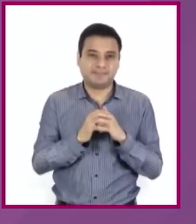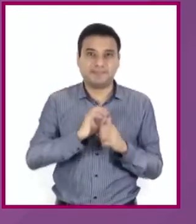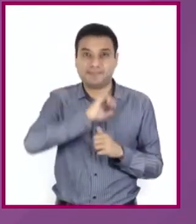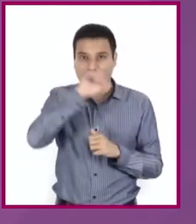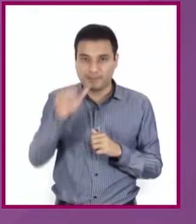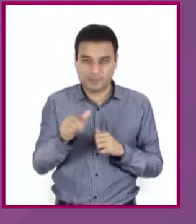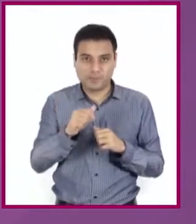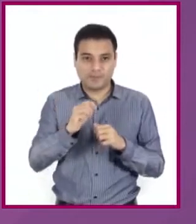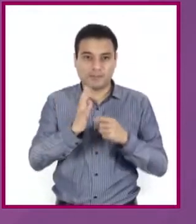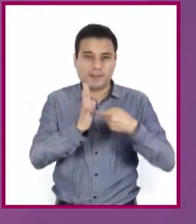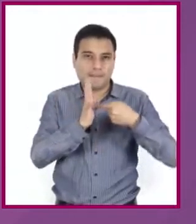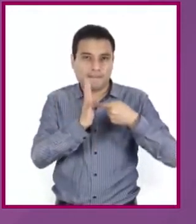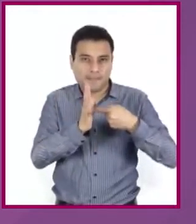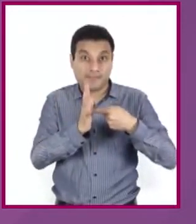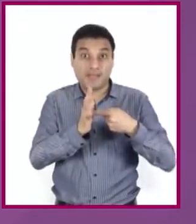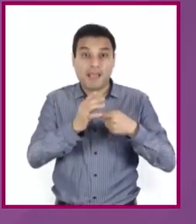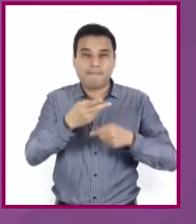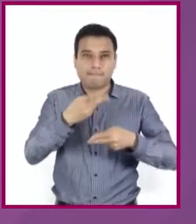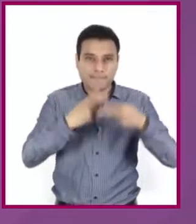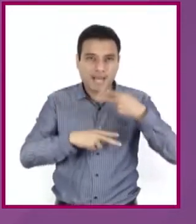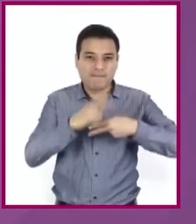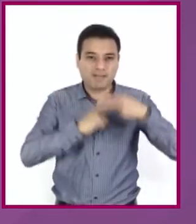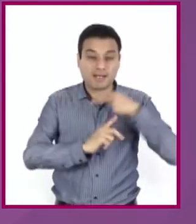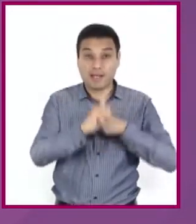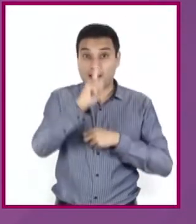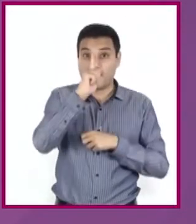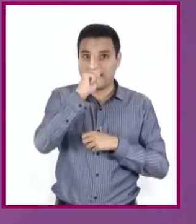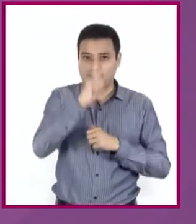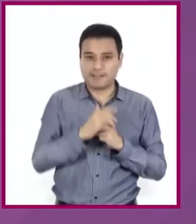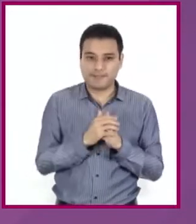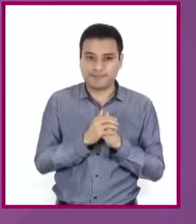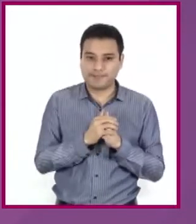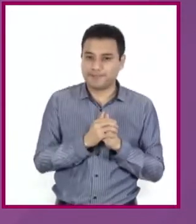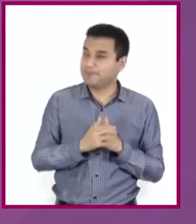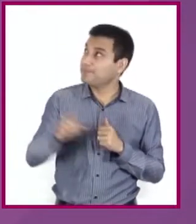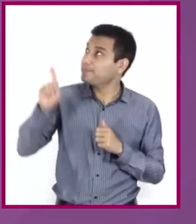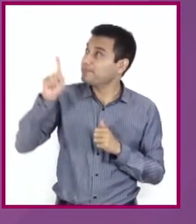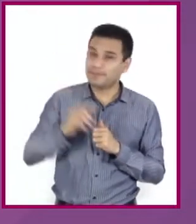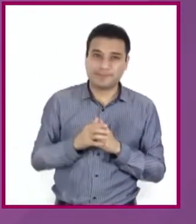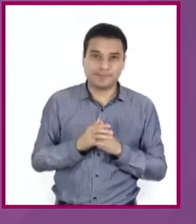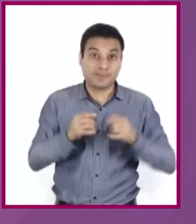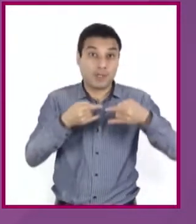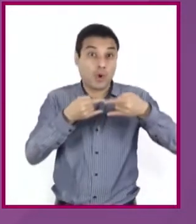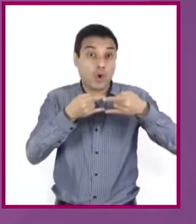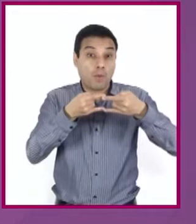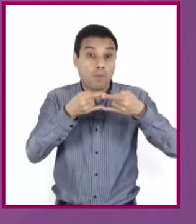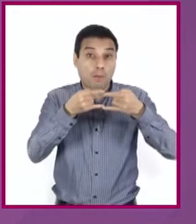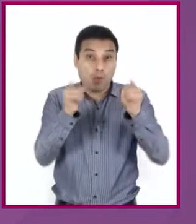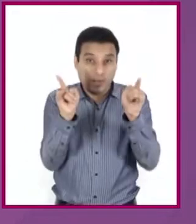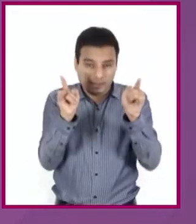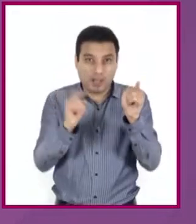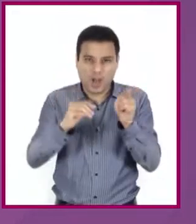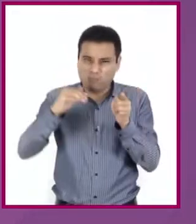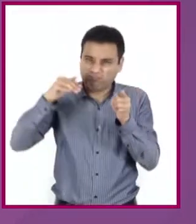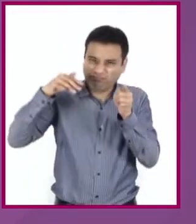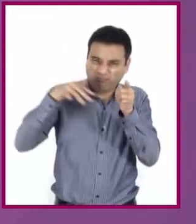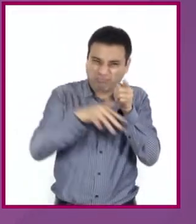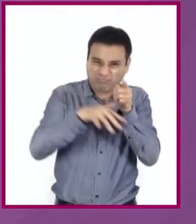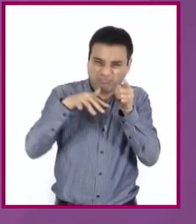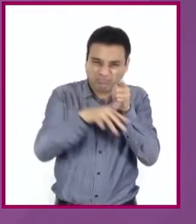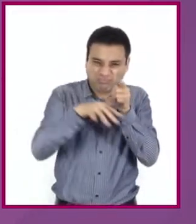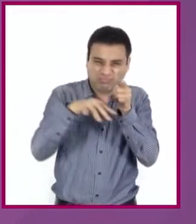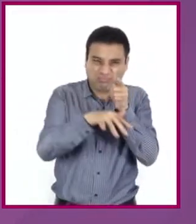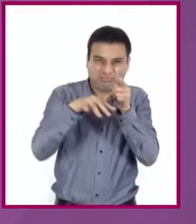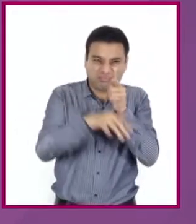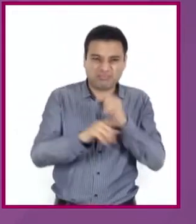ella. Esta energía se libera por unas compuertas que dejan salir el agua de la obra de toma, cayendo con una gran velocidad por tuberías